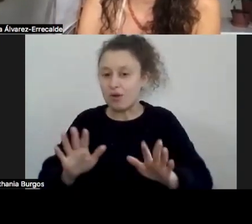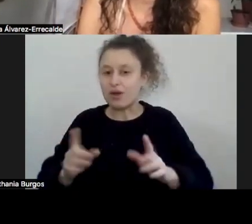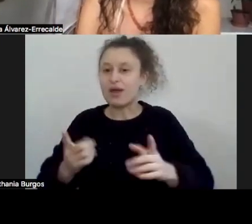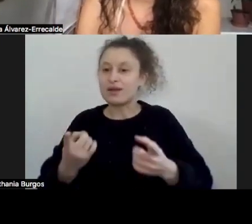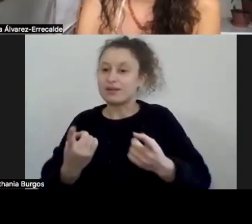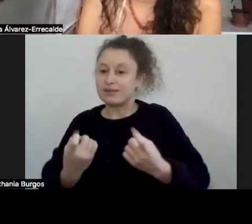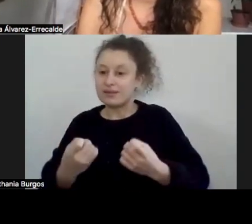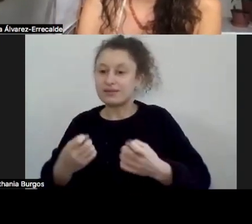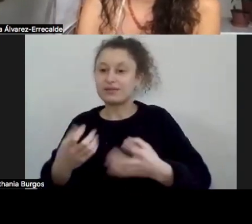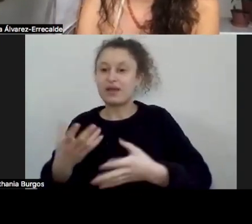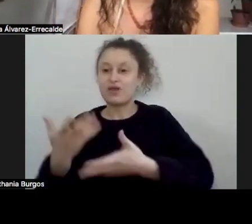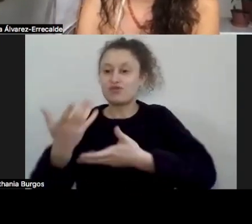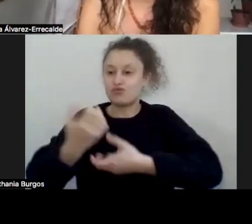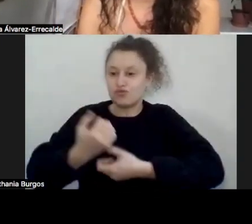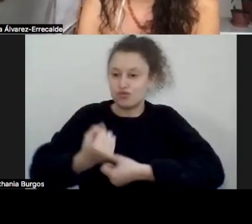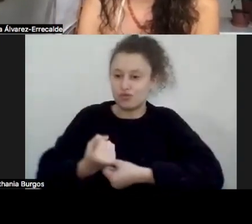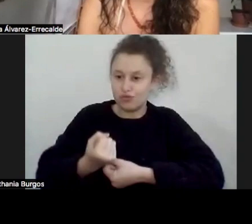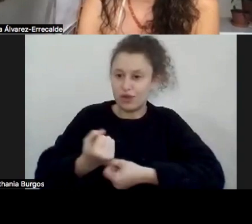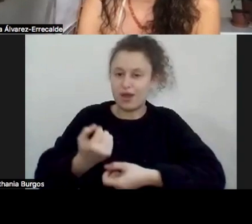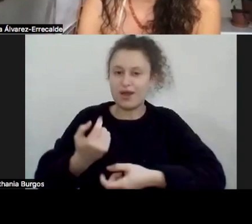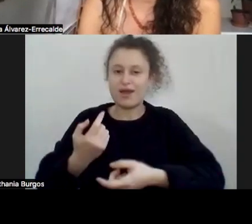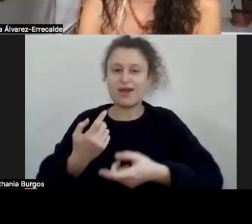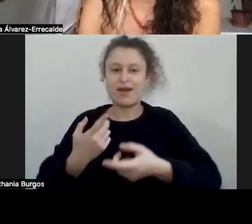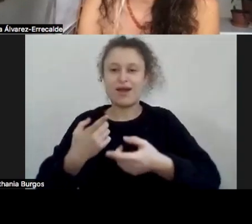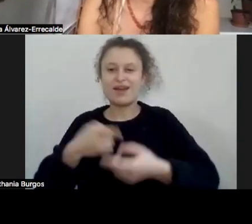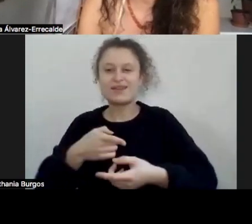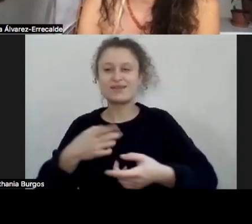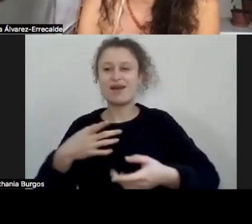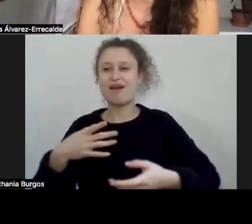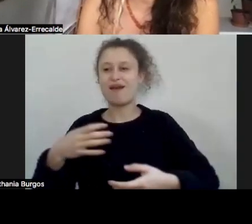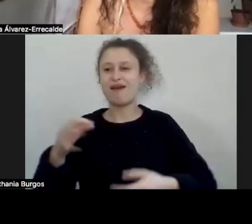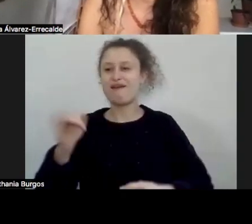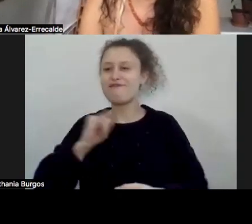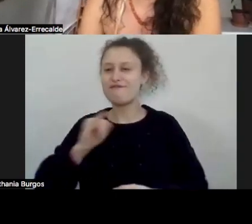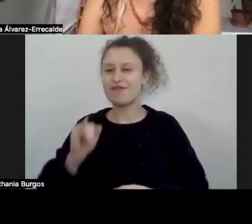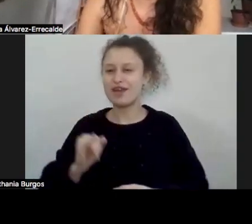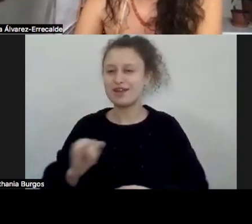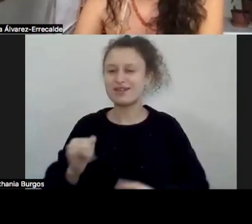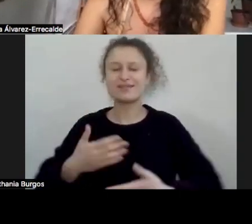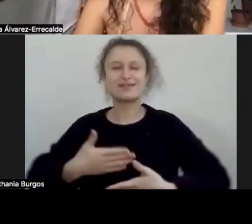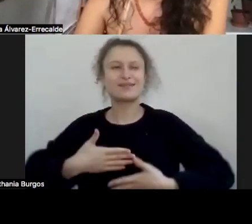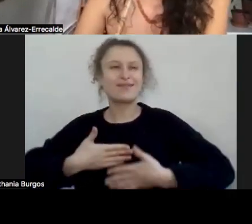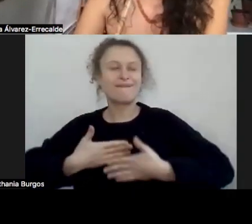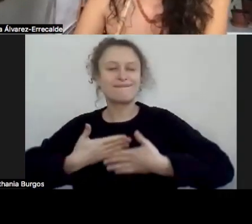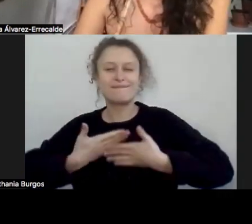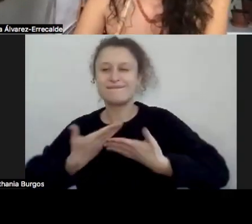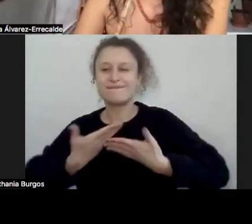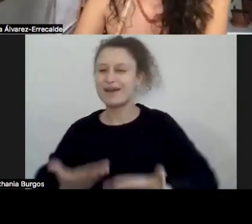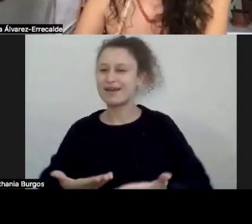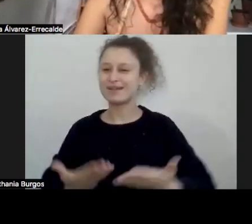podía estar feliz, agradecida, orgullosa de lo que su cuerpo sí hace.